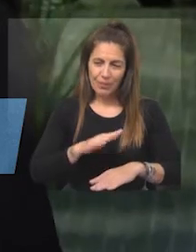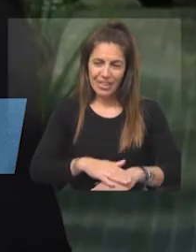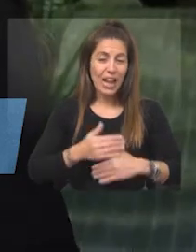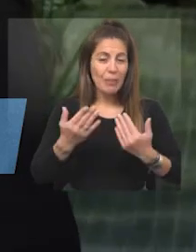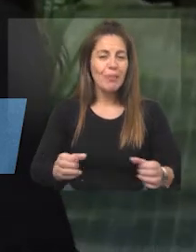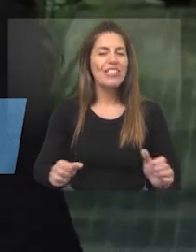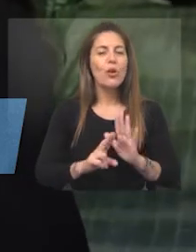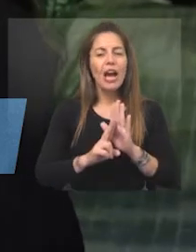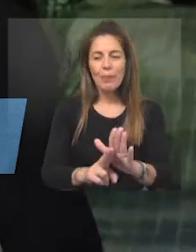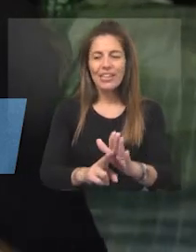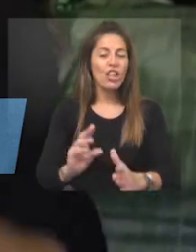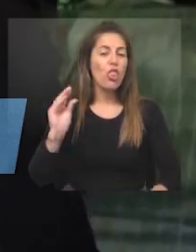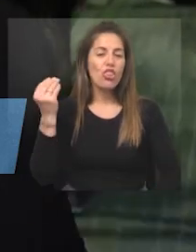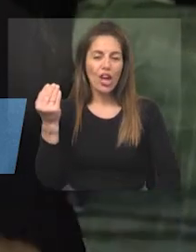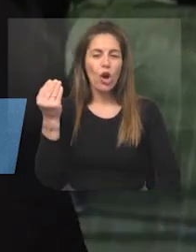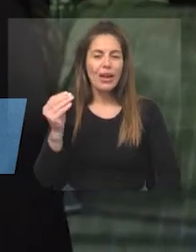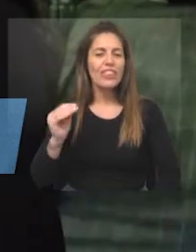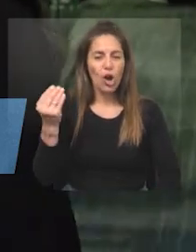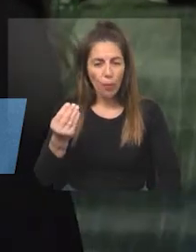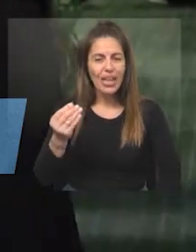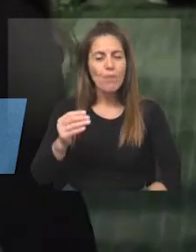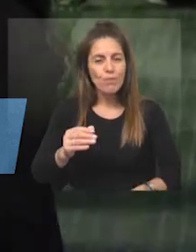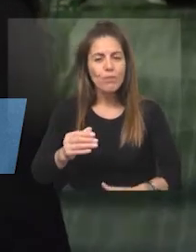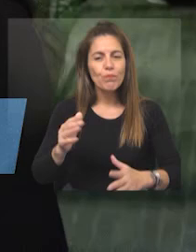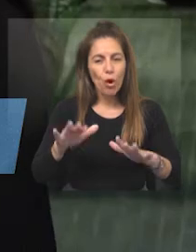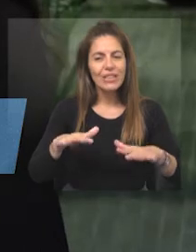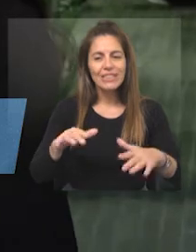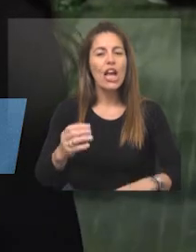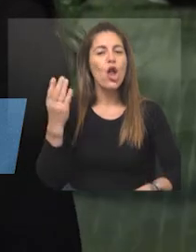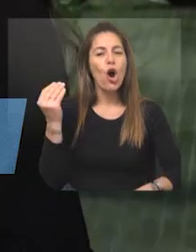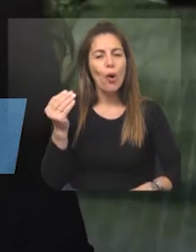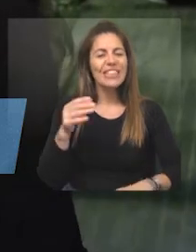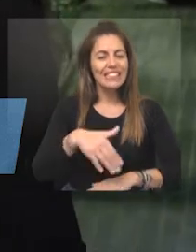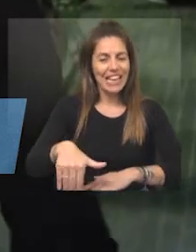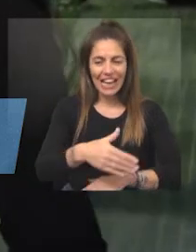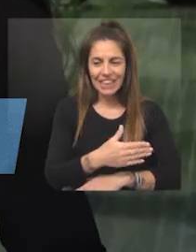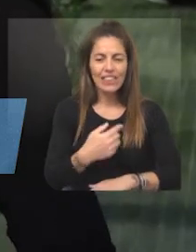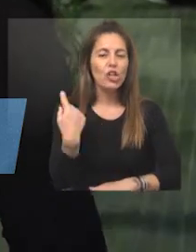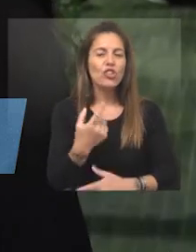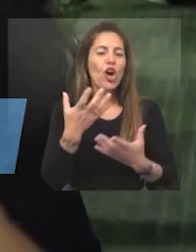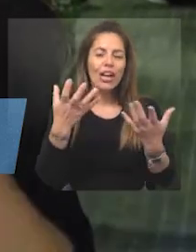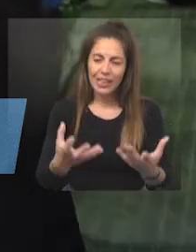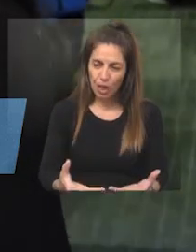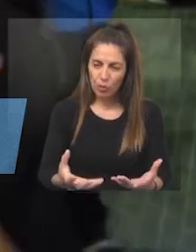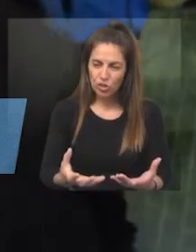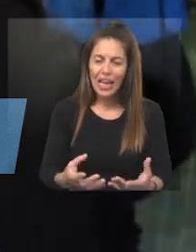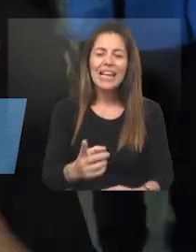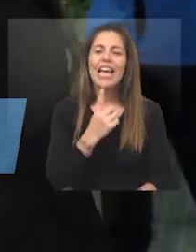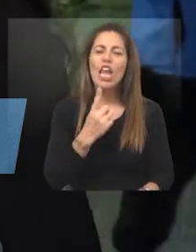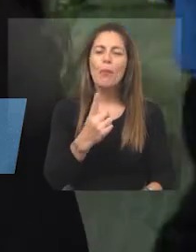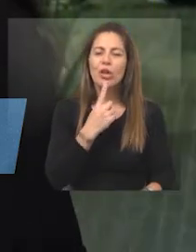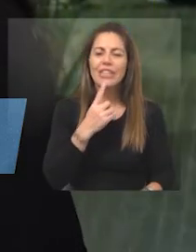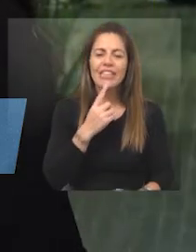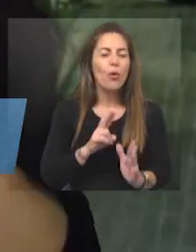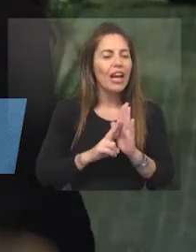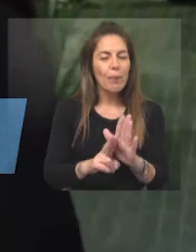hac una representación de jóvenes de las jóvenes movilizadas y las jóvenes en las calles que es lo que nosotros queremos que la política sea una